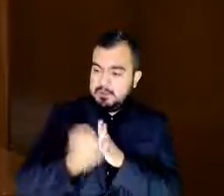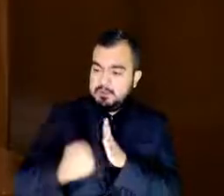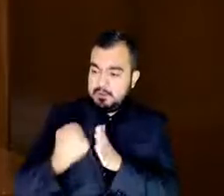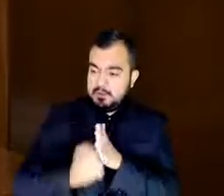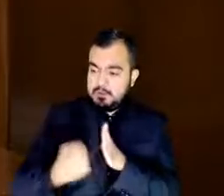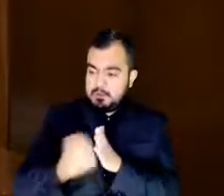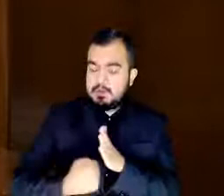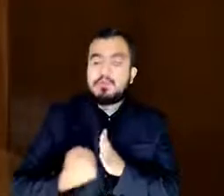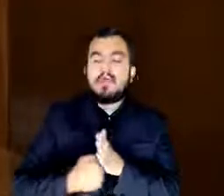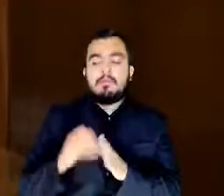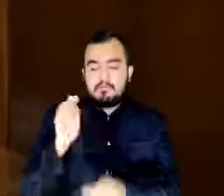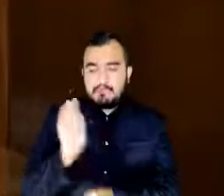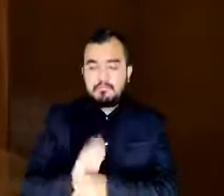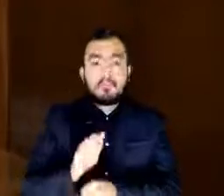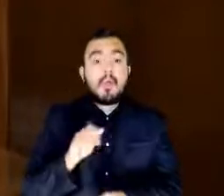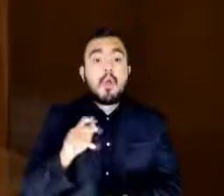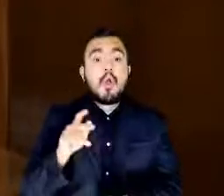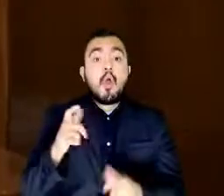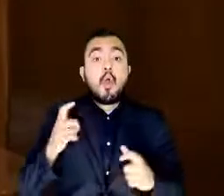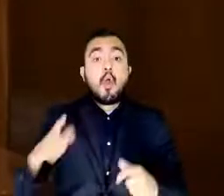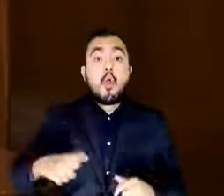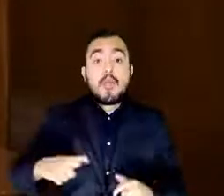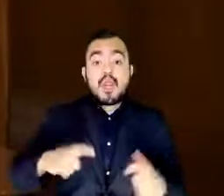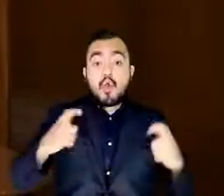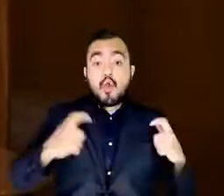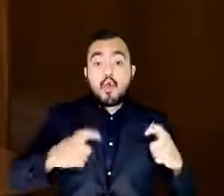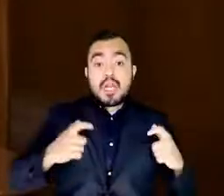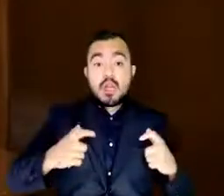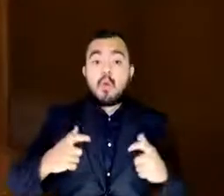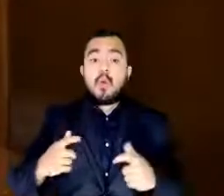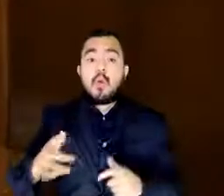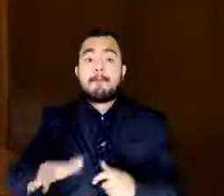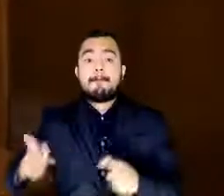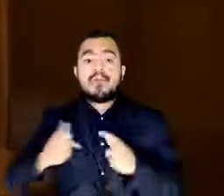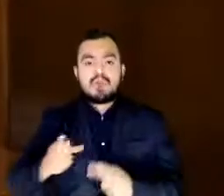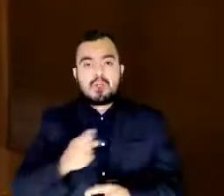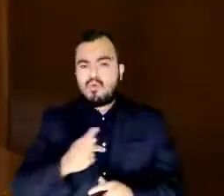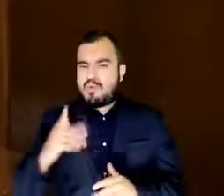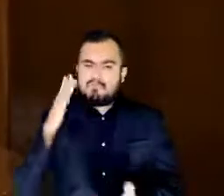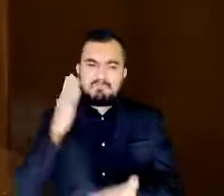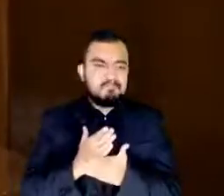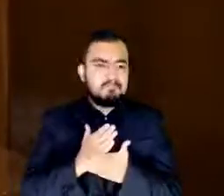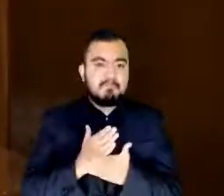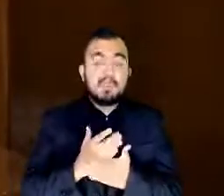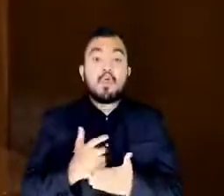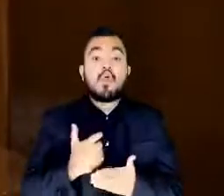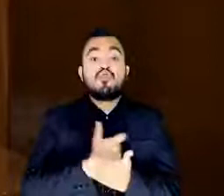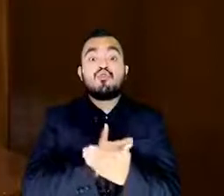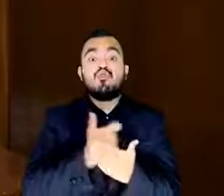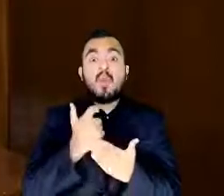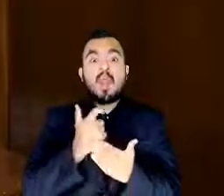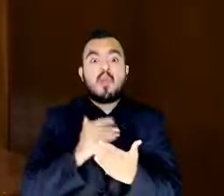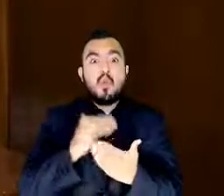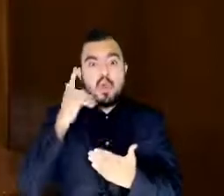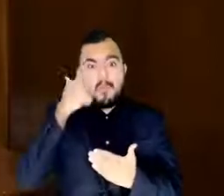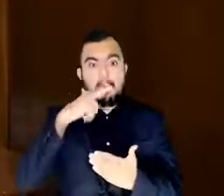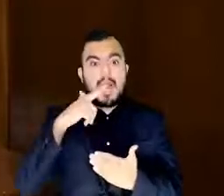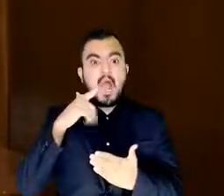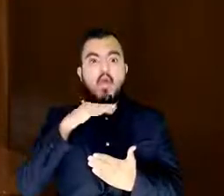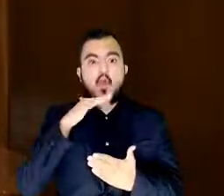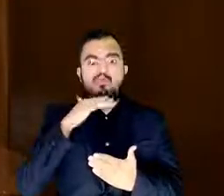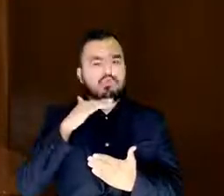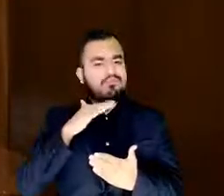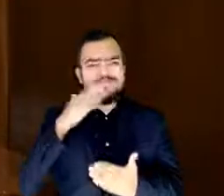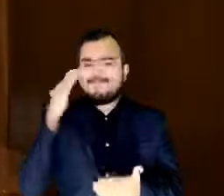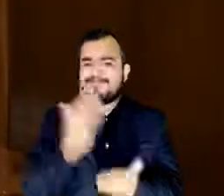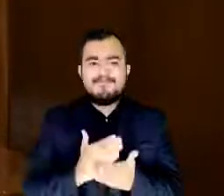rico con pueblo pobre, no más usar la bandera de sueldos altos para combatir la corrupción, con